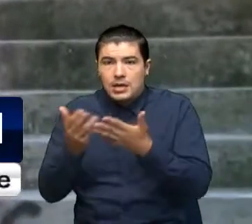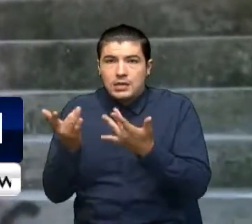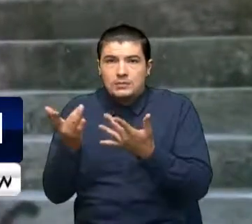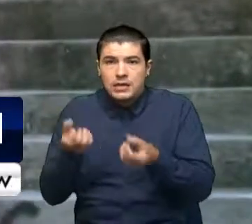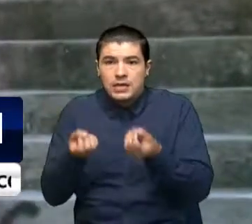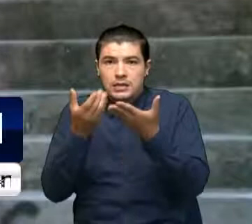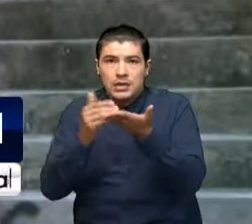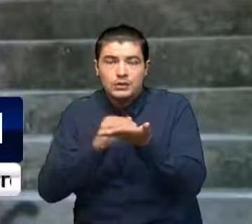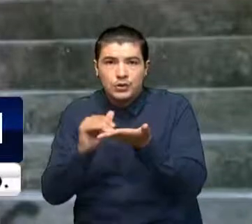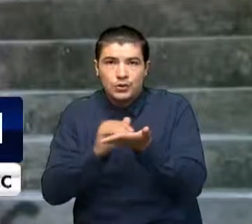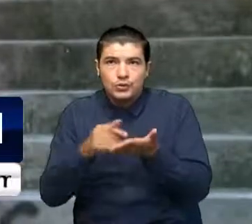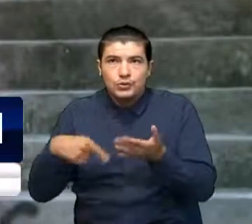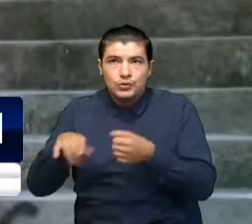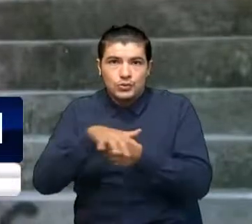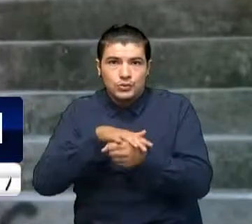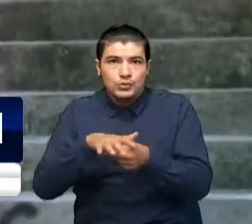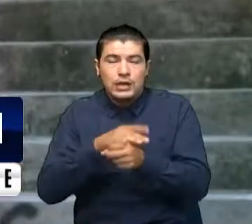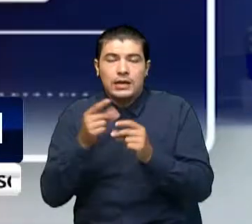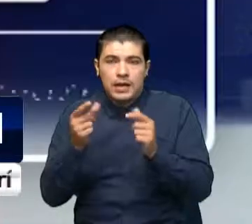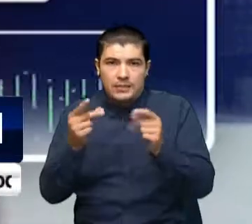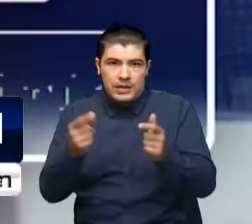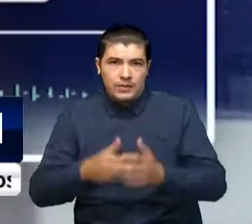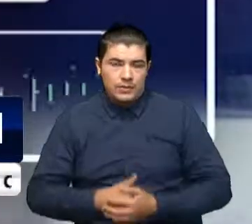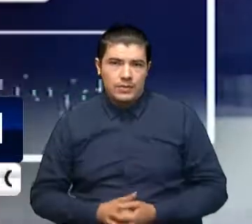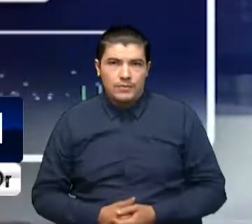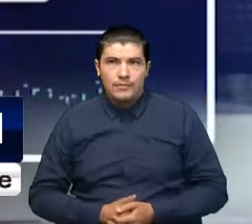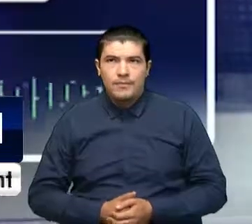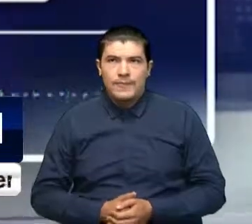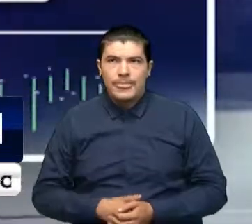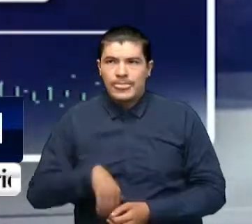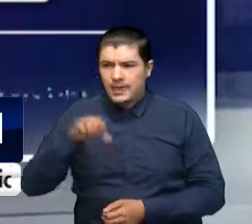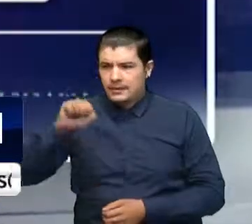la situación lo más pronto posible pero